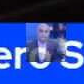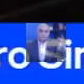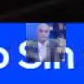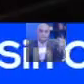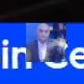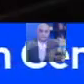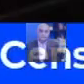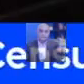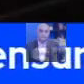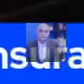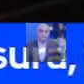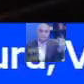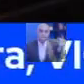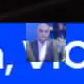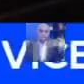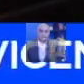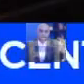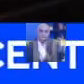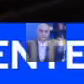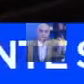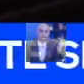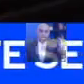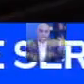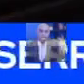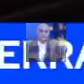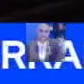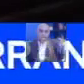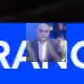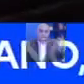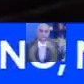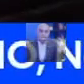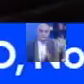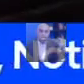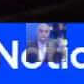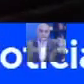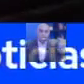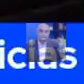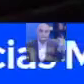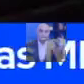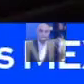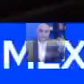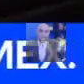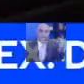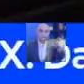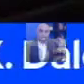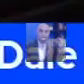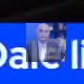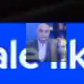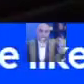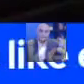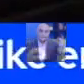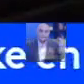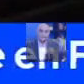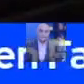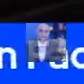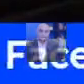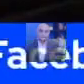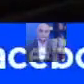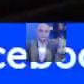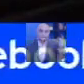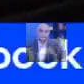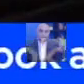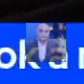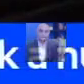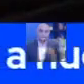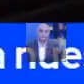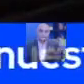el recambio político hacia el Partido Popular, es decir, a los conservadores, y los conservadores les empezaron a atacar a los socialistas que